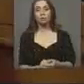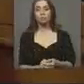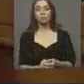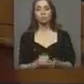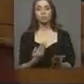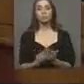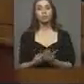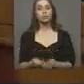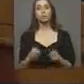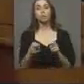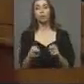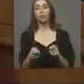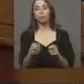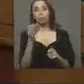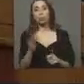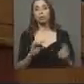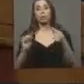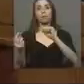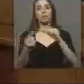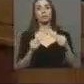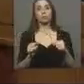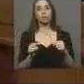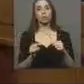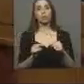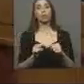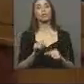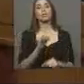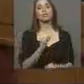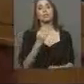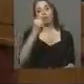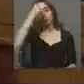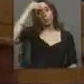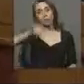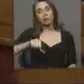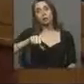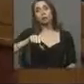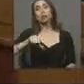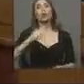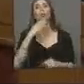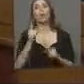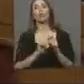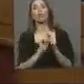Propongo que de una vez por todas discutamos si vamos a penalizar el no pago de las cotizaciones.